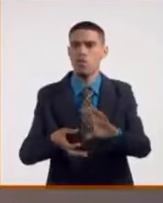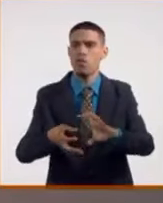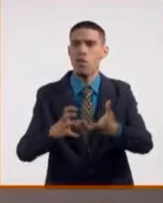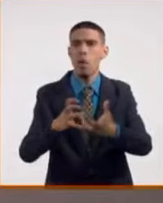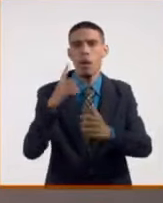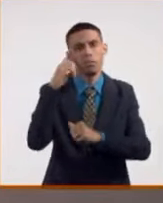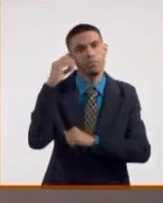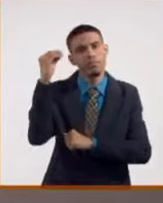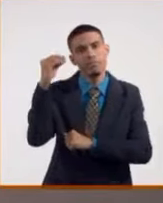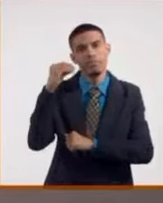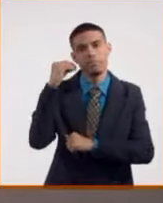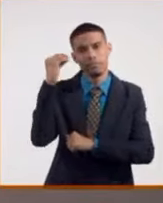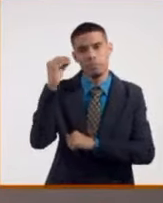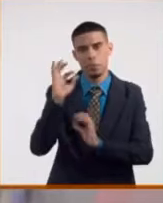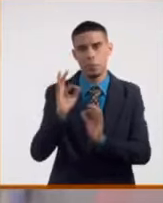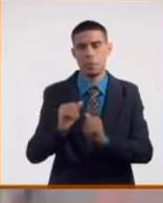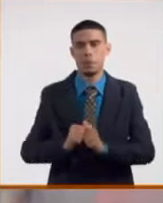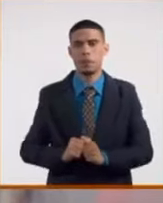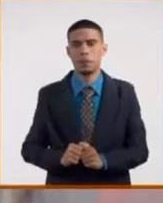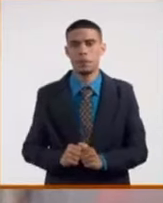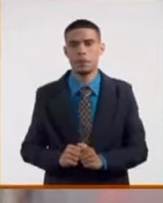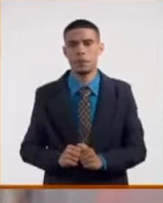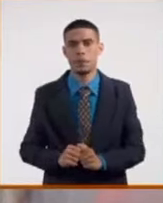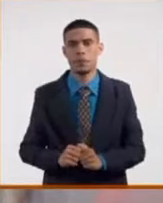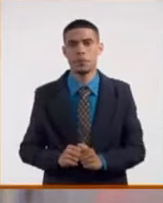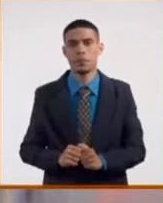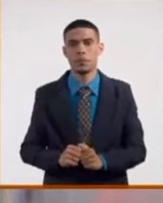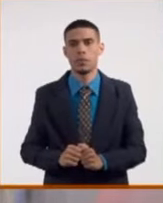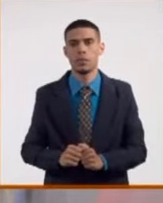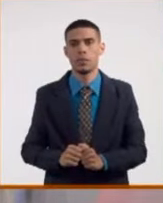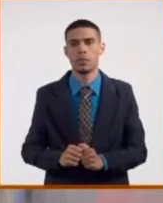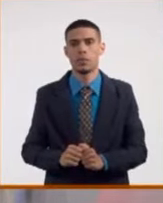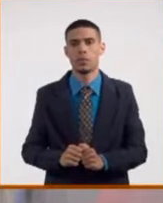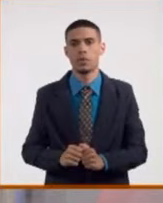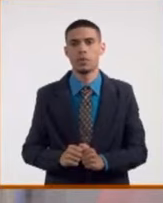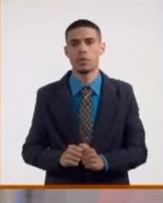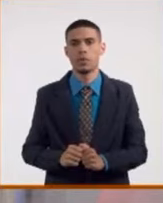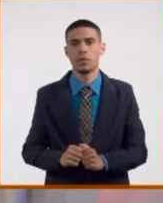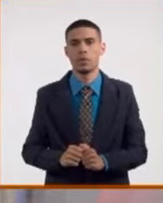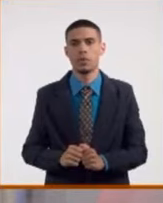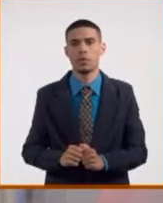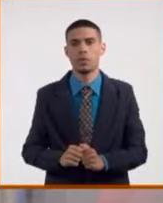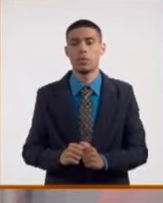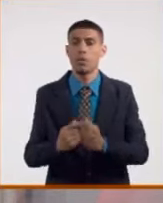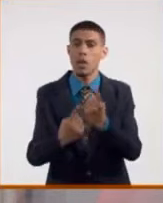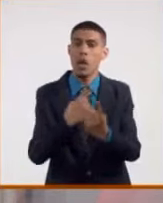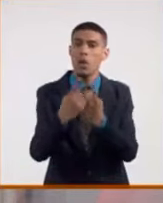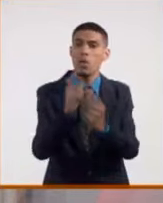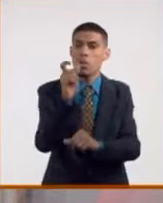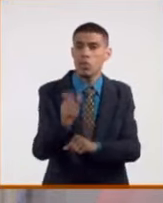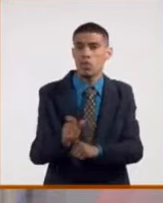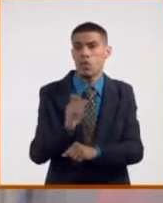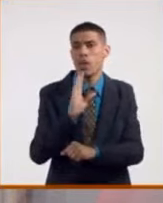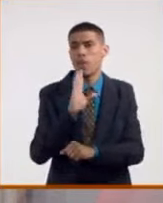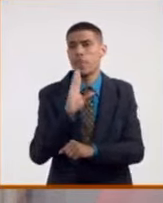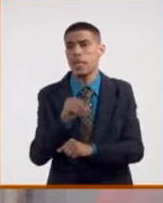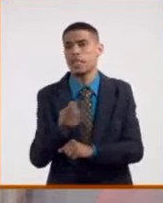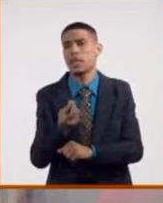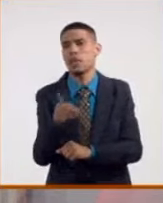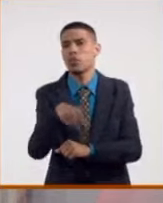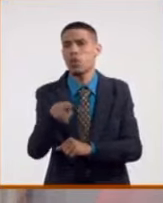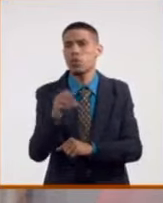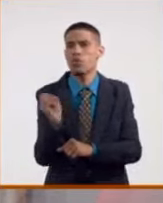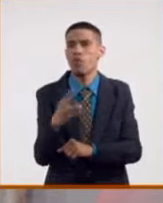liberalismo A qué a qué tendencias va a reducir al mínimo la intervención del Estado a eliminar